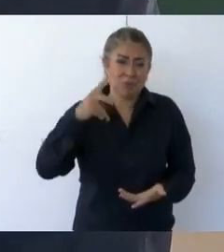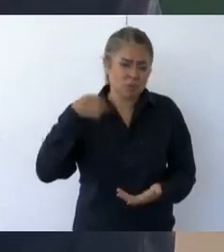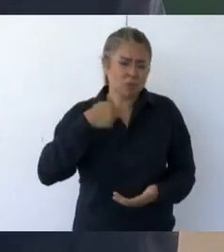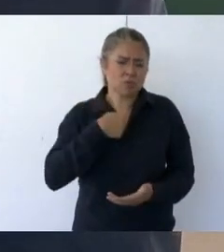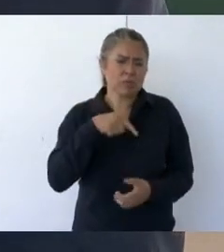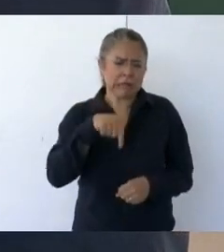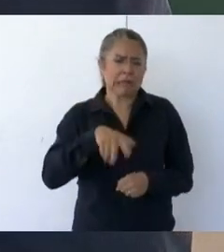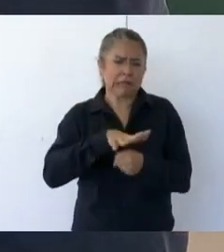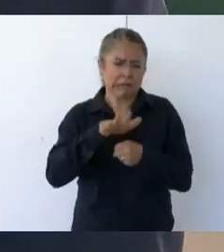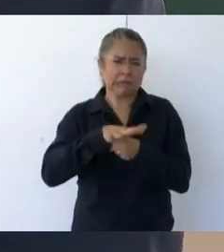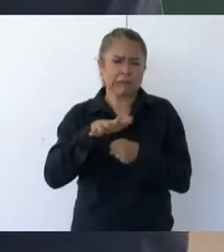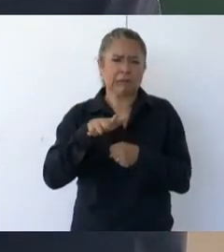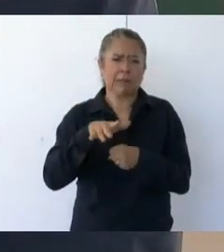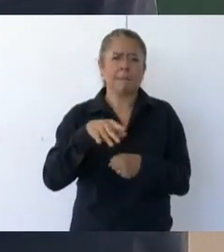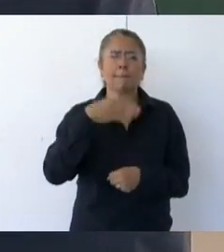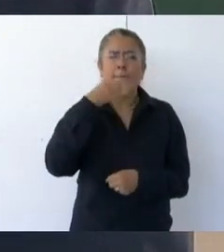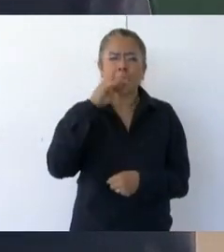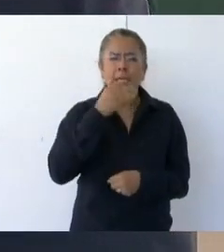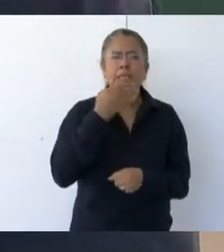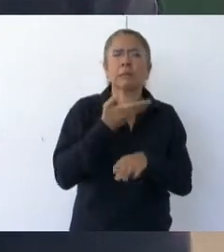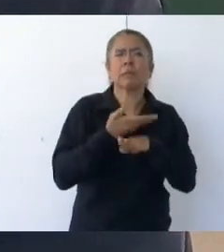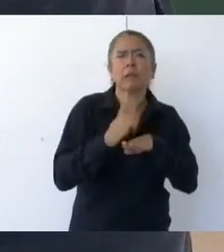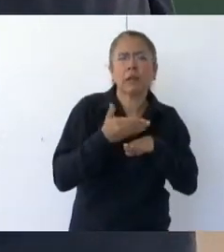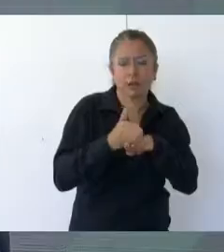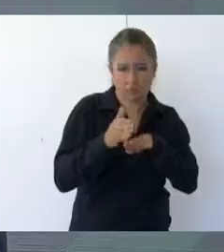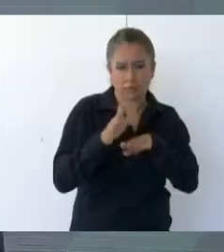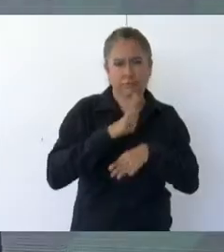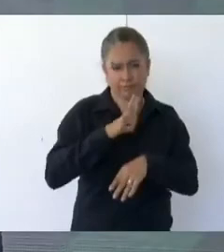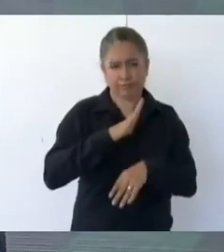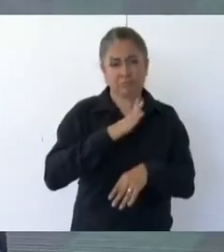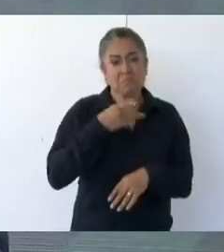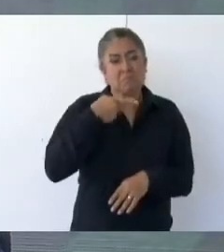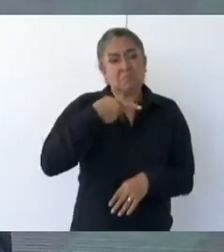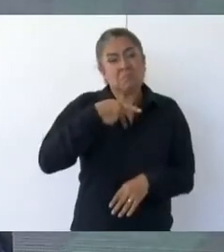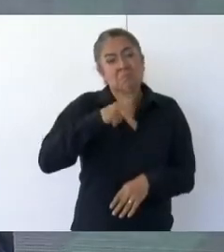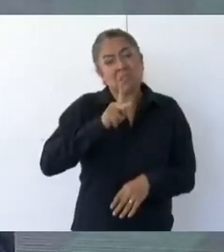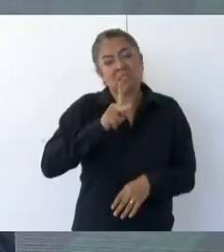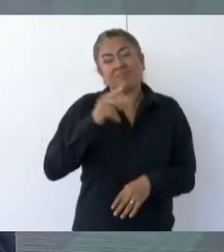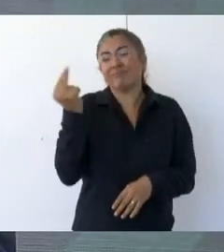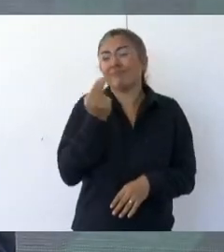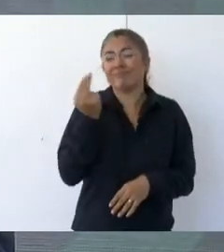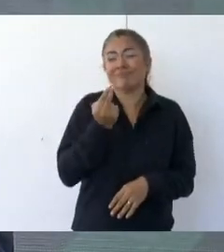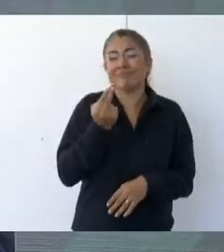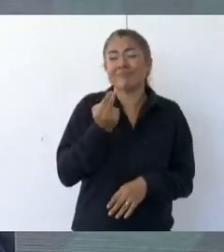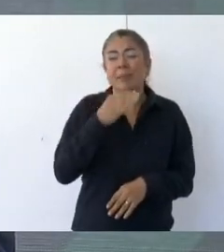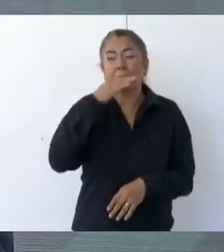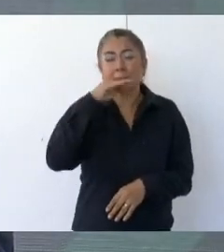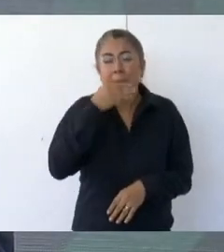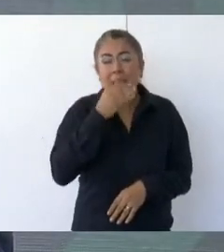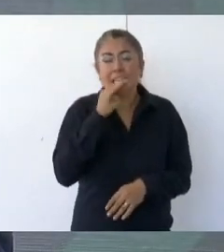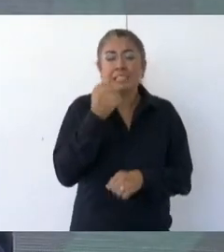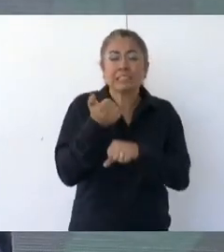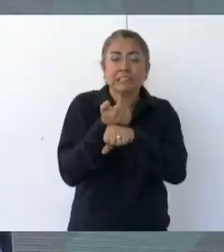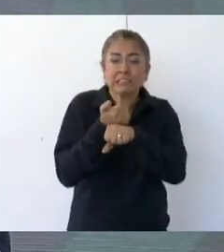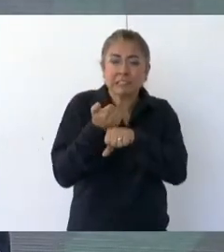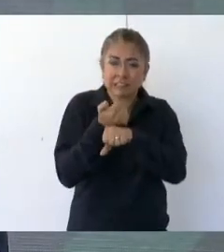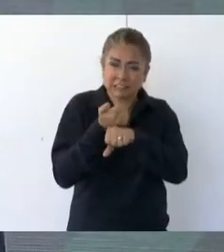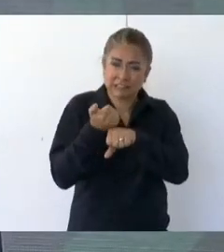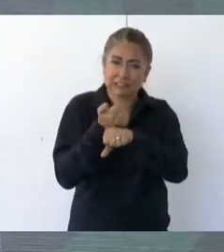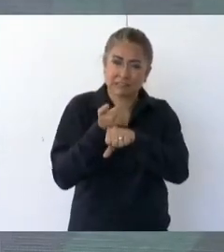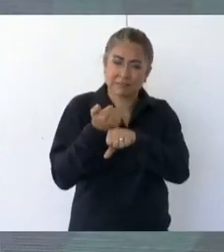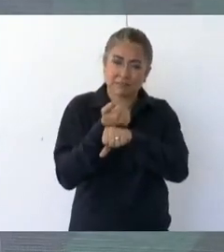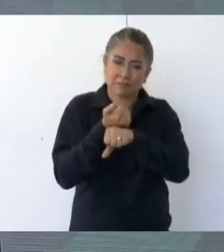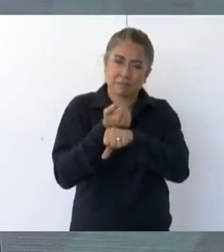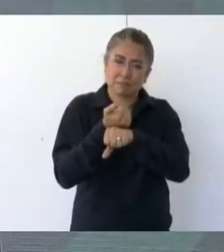blanco, pero tenemos que comprar maíz amarillo, sobre todo el que